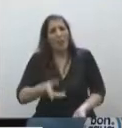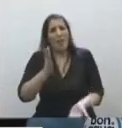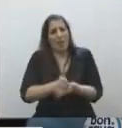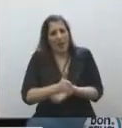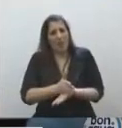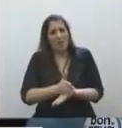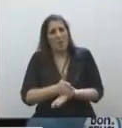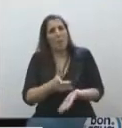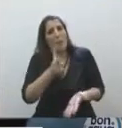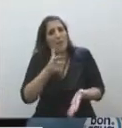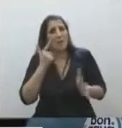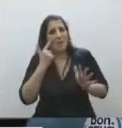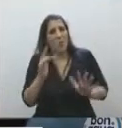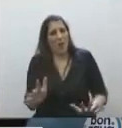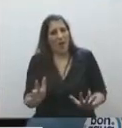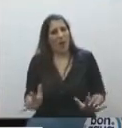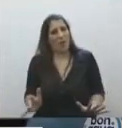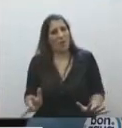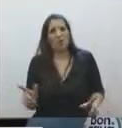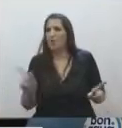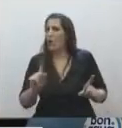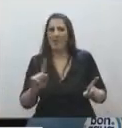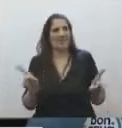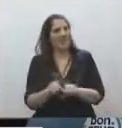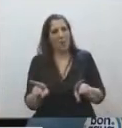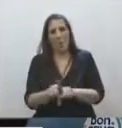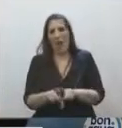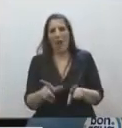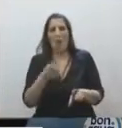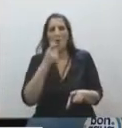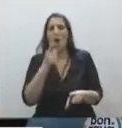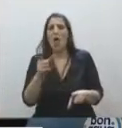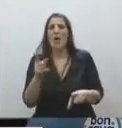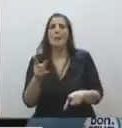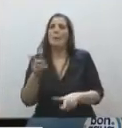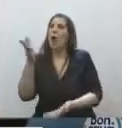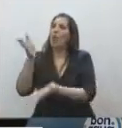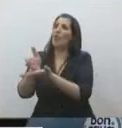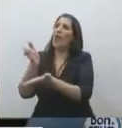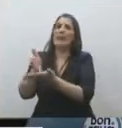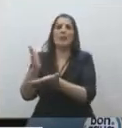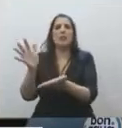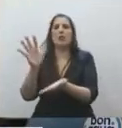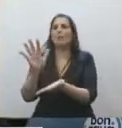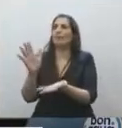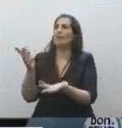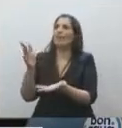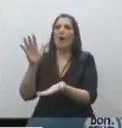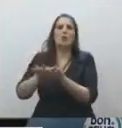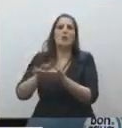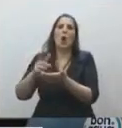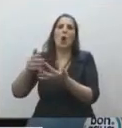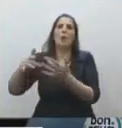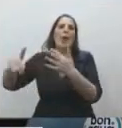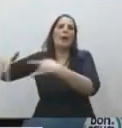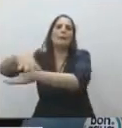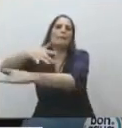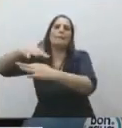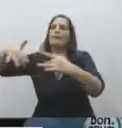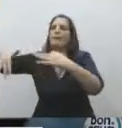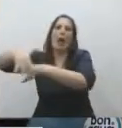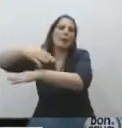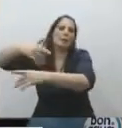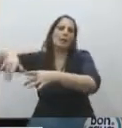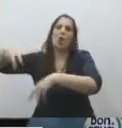Los que no salen en la noticia, porque siempre salen los jóvenes que se drogan, los que asesinan, y no salen los jóvenes